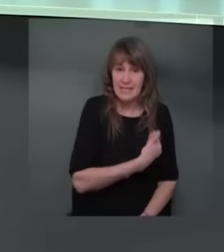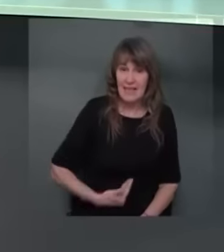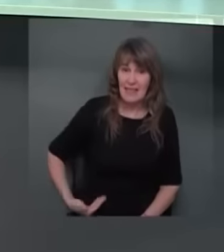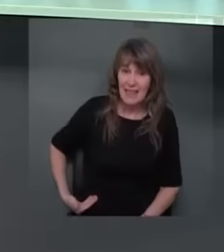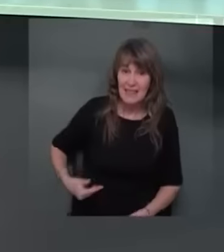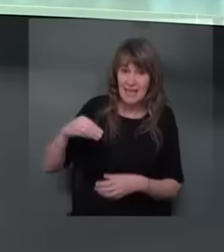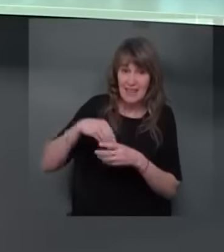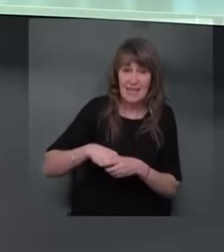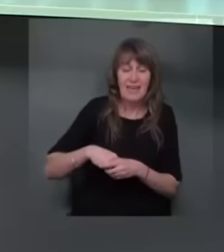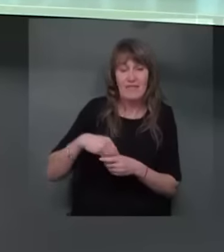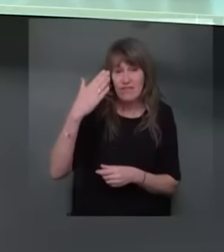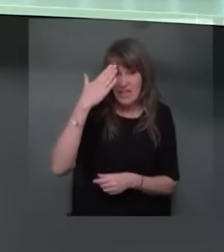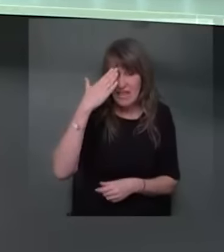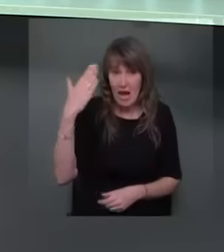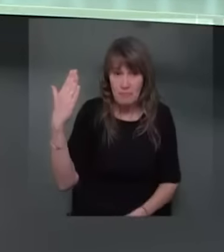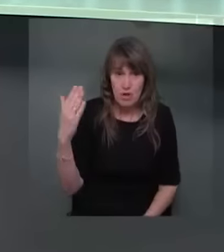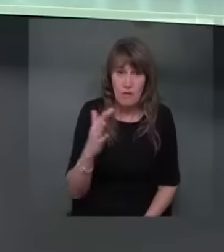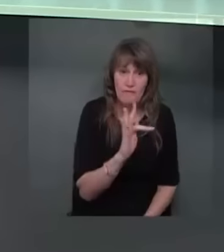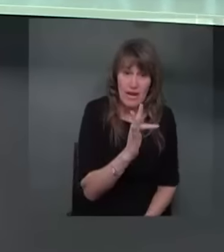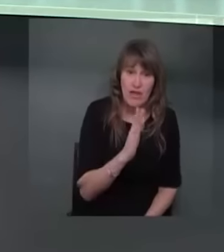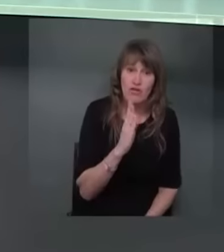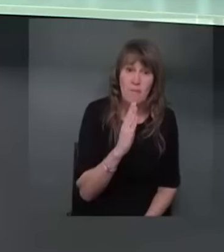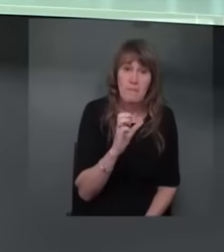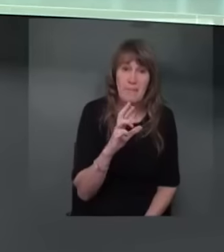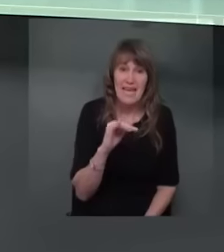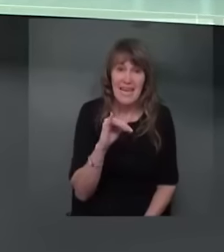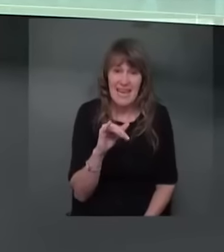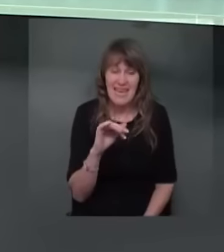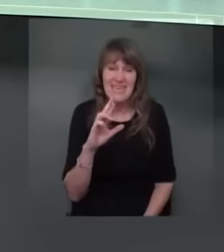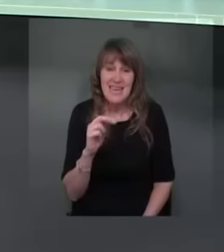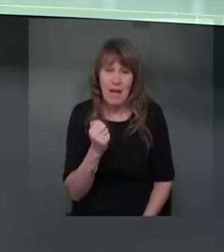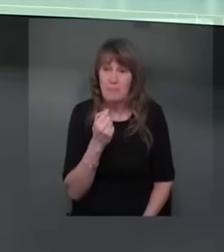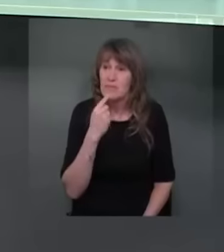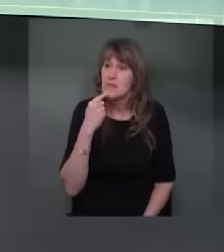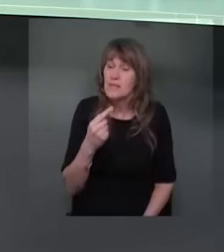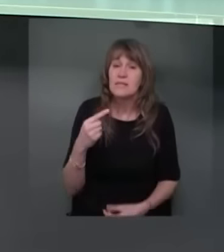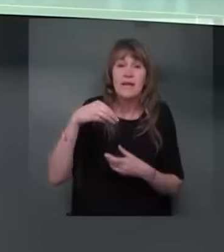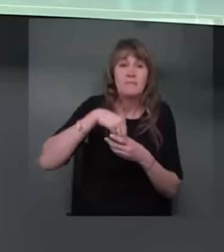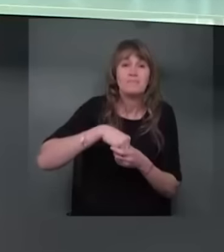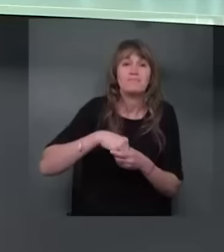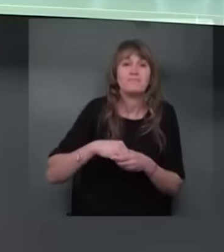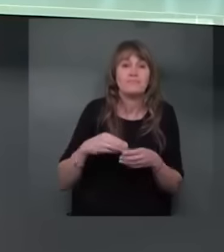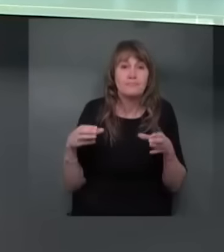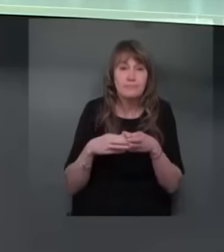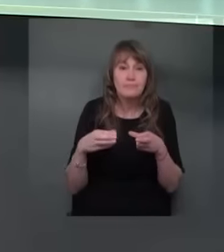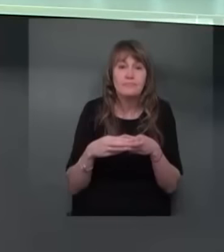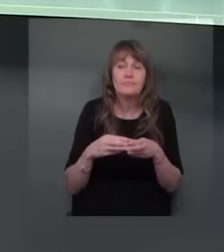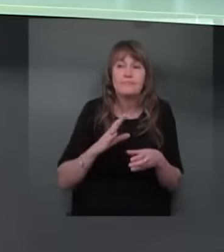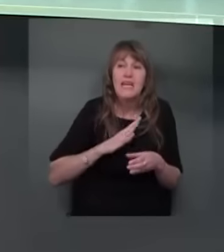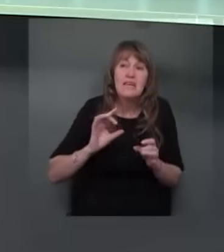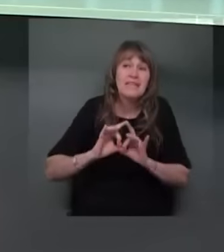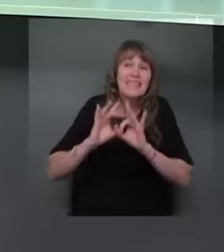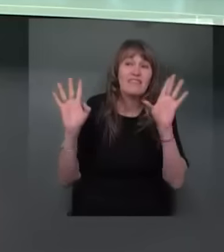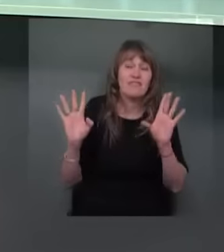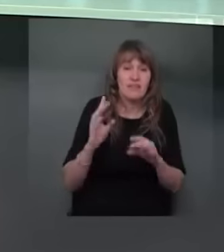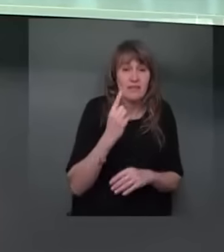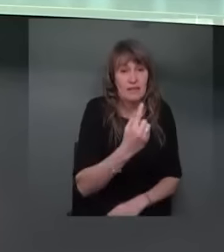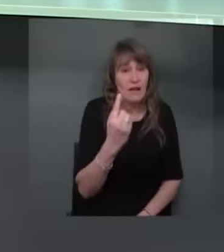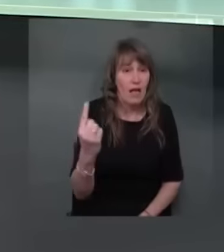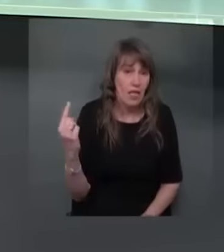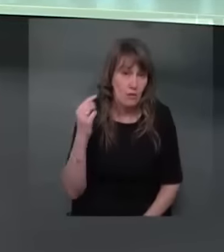amplio Fernando Pereira dijo que la fuerza política por el momento mantiene el criterio de dar libertad de acción ante